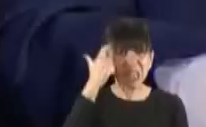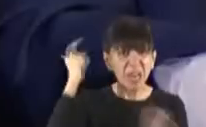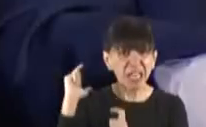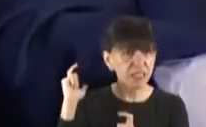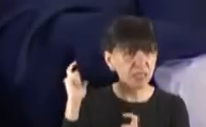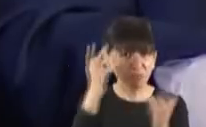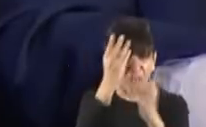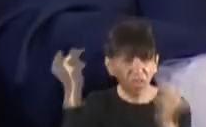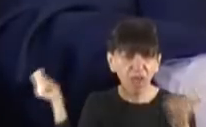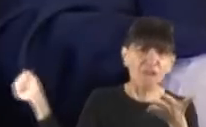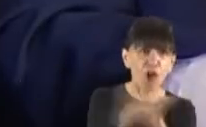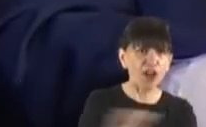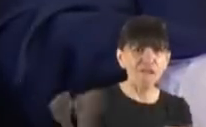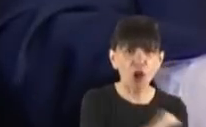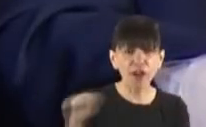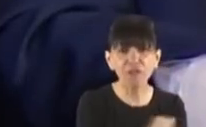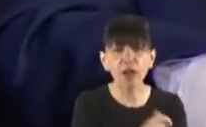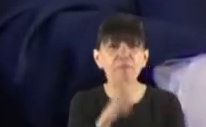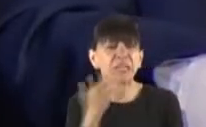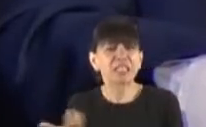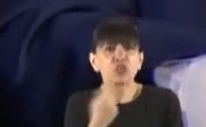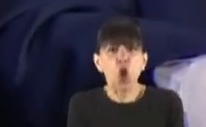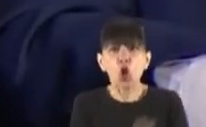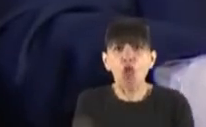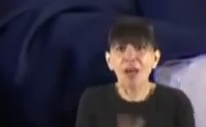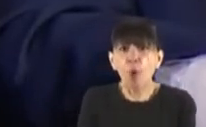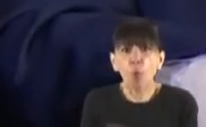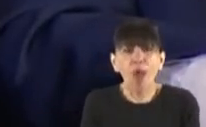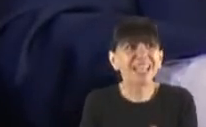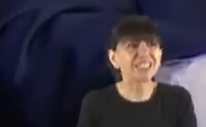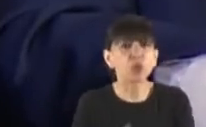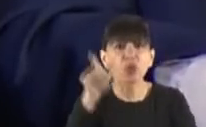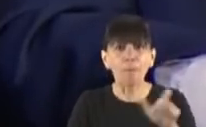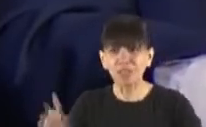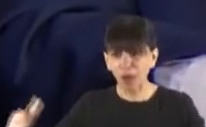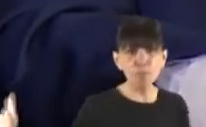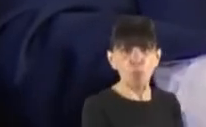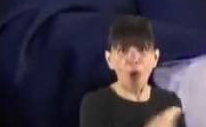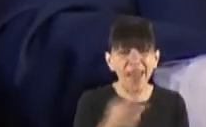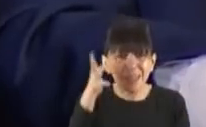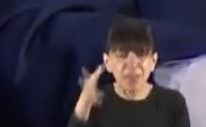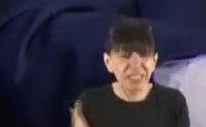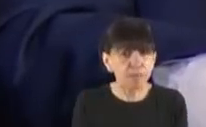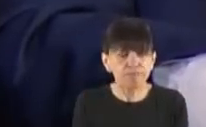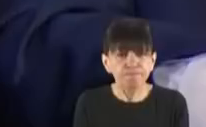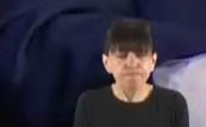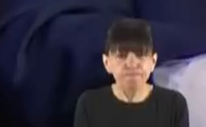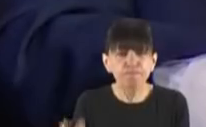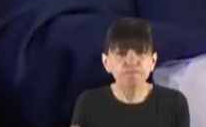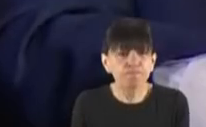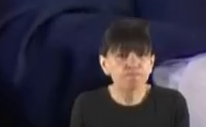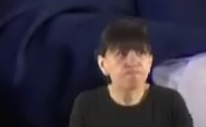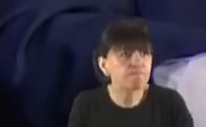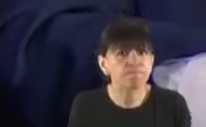de darnos cuenta lo que significa la pérdida de vidas humanas en el presente. Máxime cuando